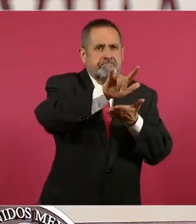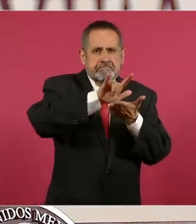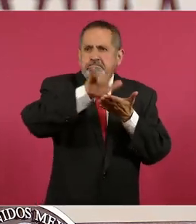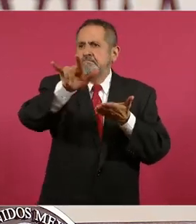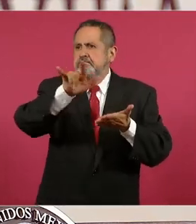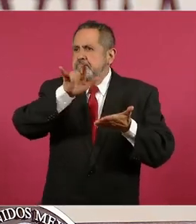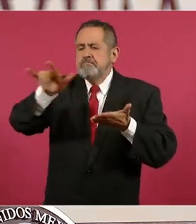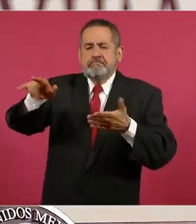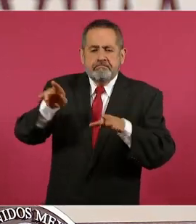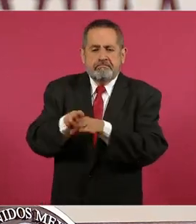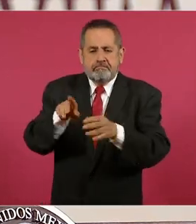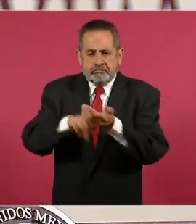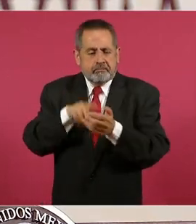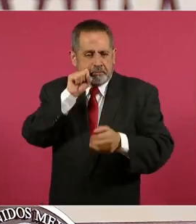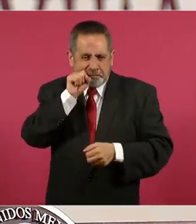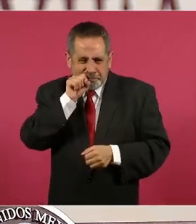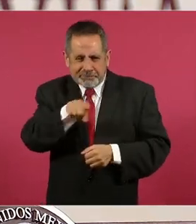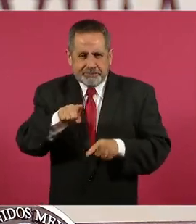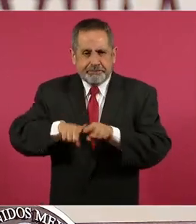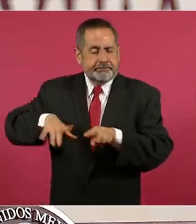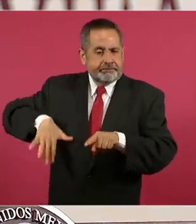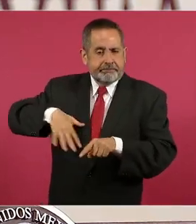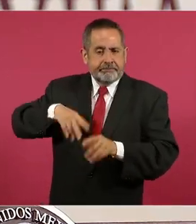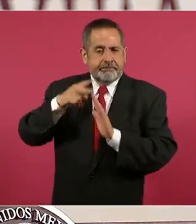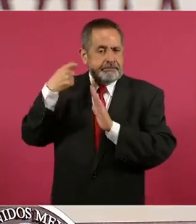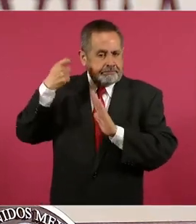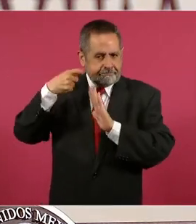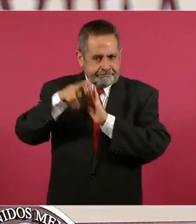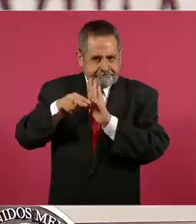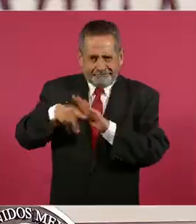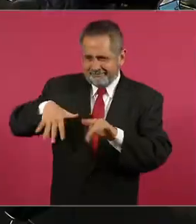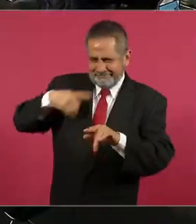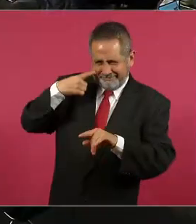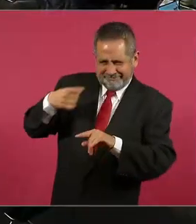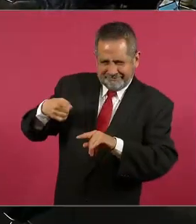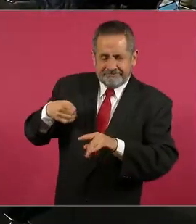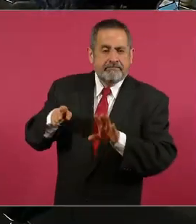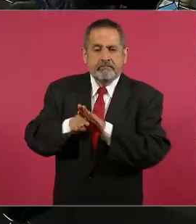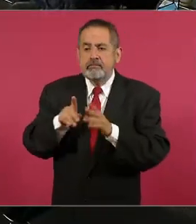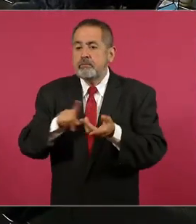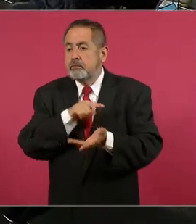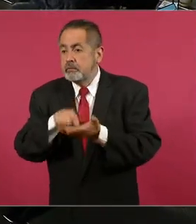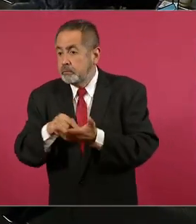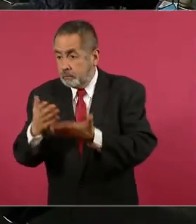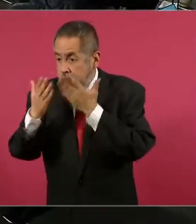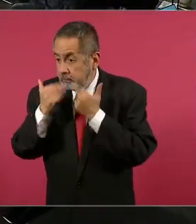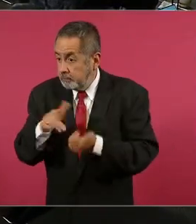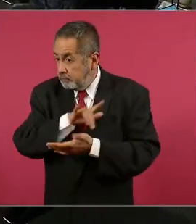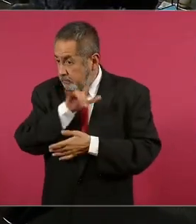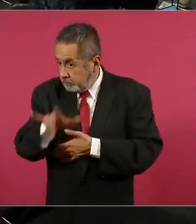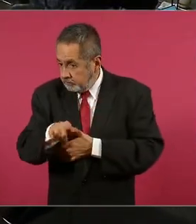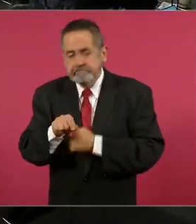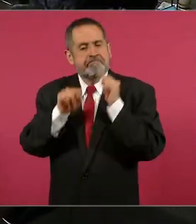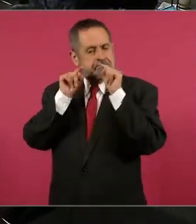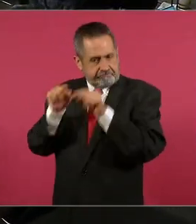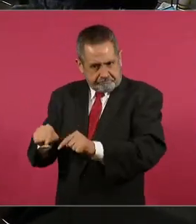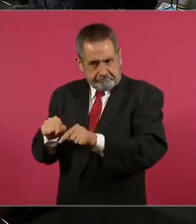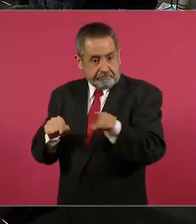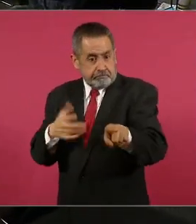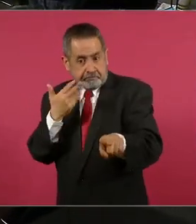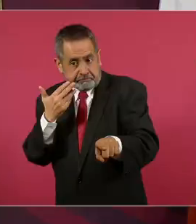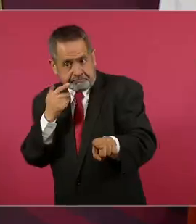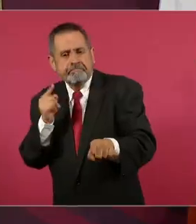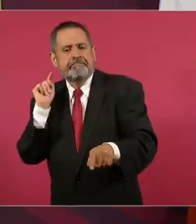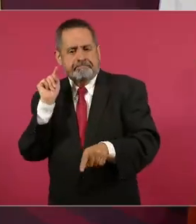pero también, como se mencionó en el video, también atender pues las partes donde no llegan las líneas aéreas y que